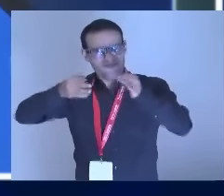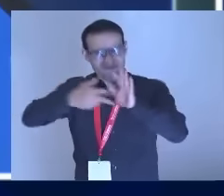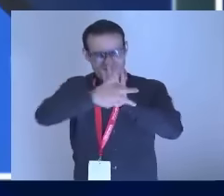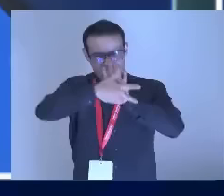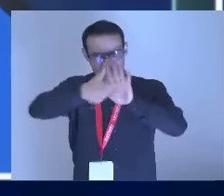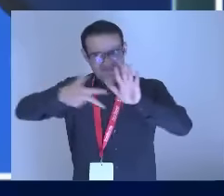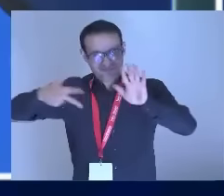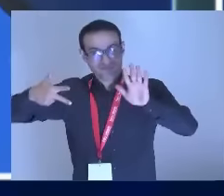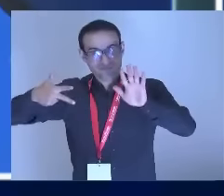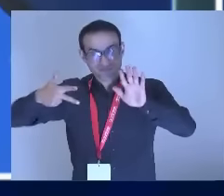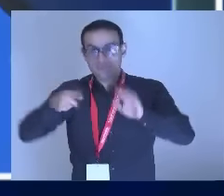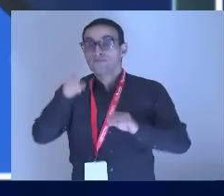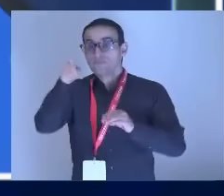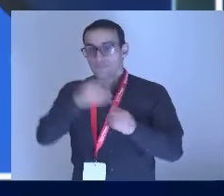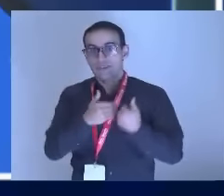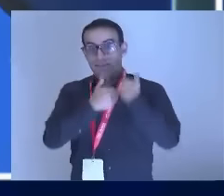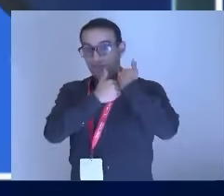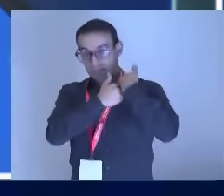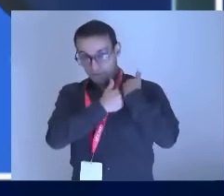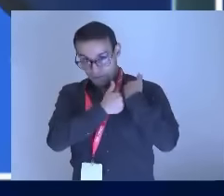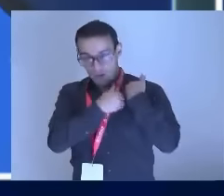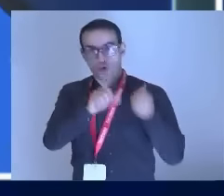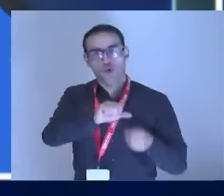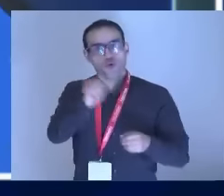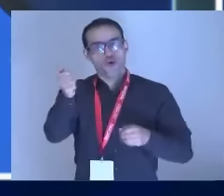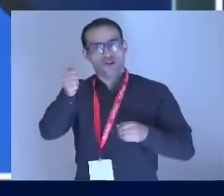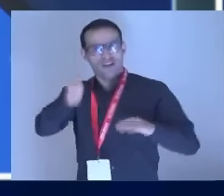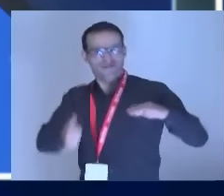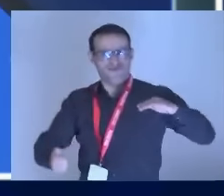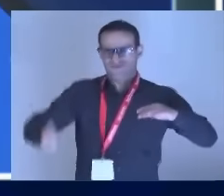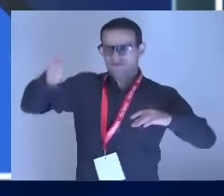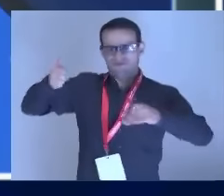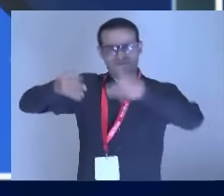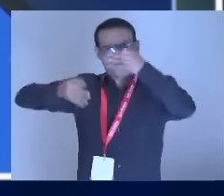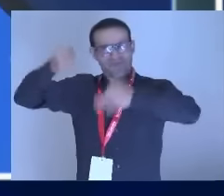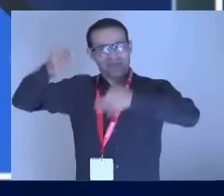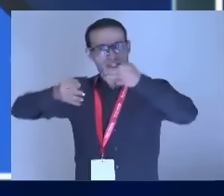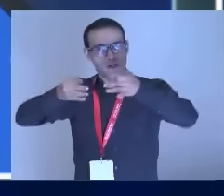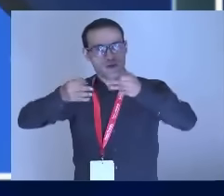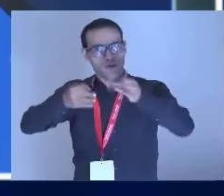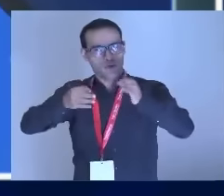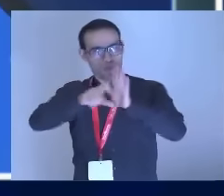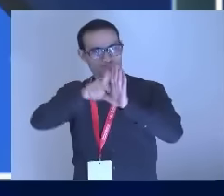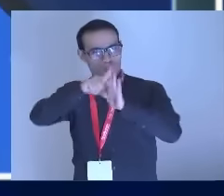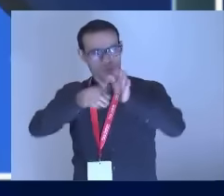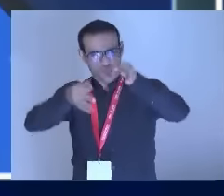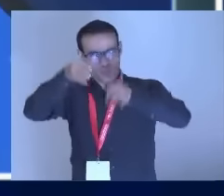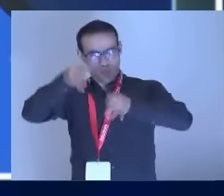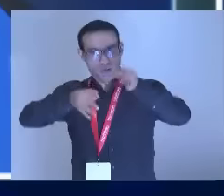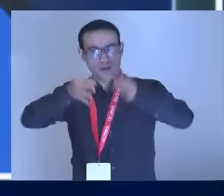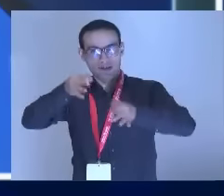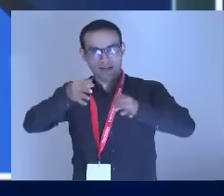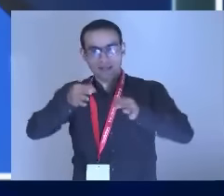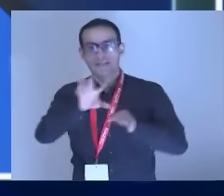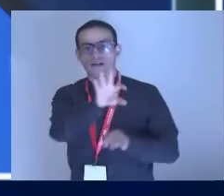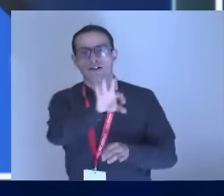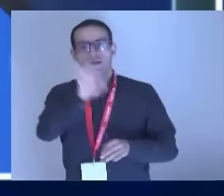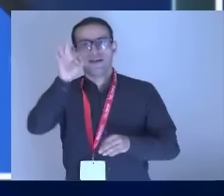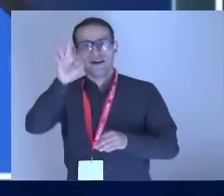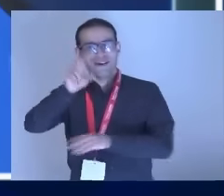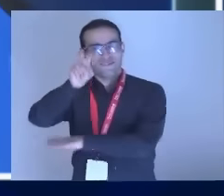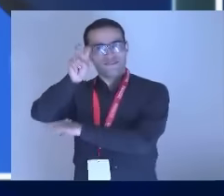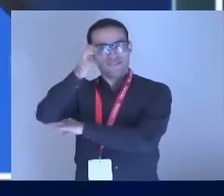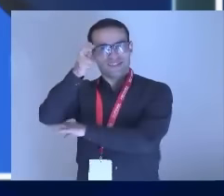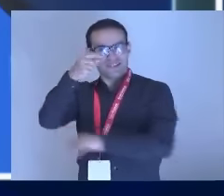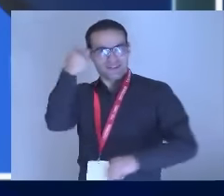constitucionalidad y la Corte Suprema de Justicia que debe elegir fiscal general de la nación los medios de